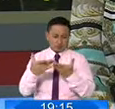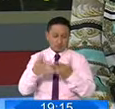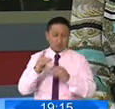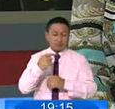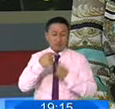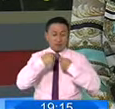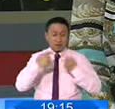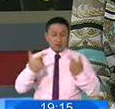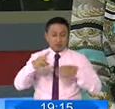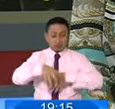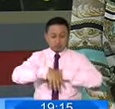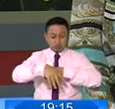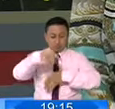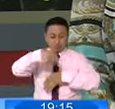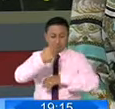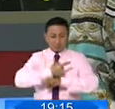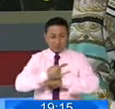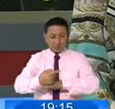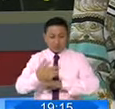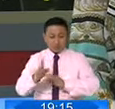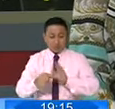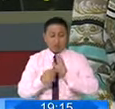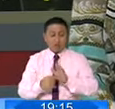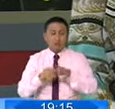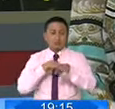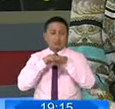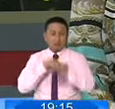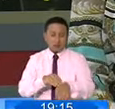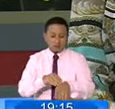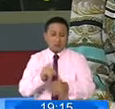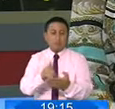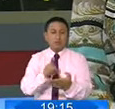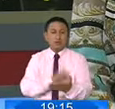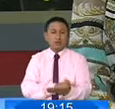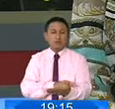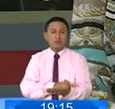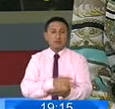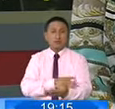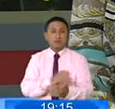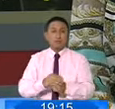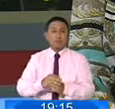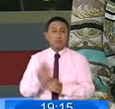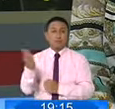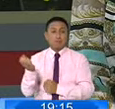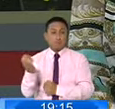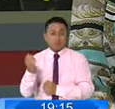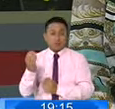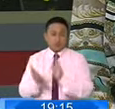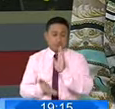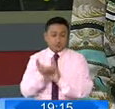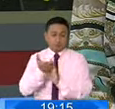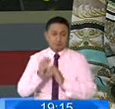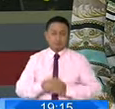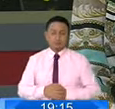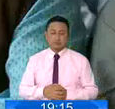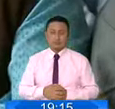movilización pacífica para esta semana como muestra de respaldo al proyecto de incremento de las pensiones jubilares de este sector.